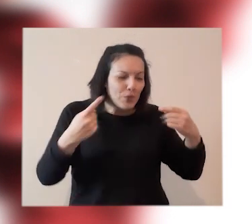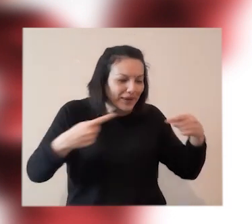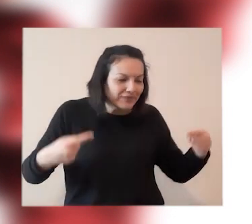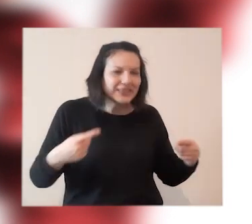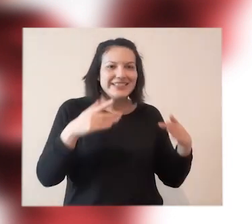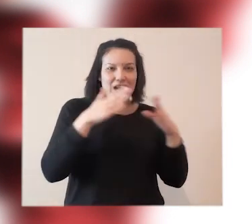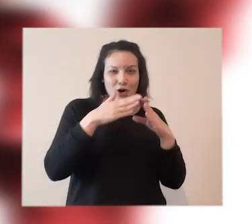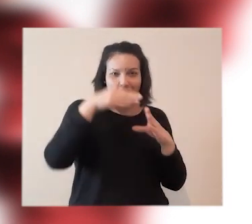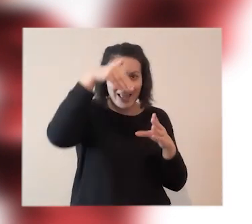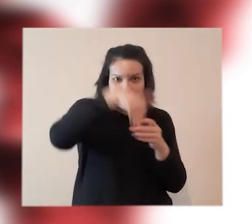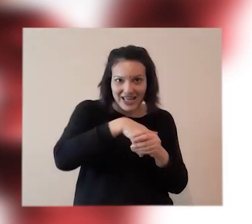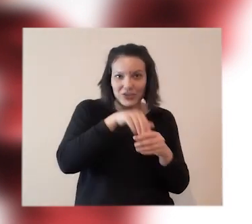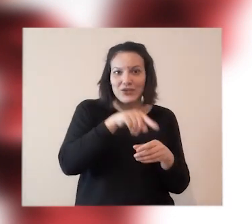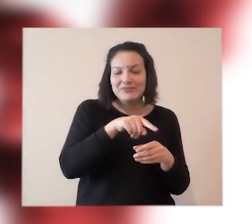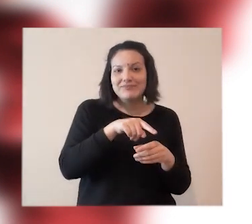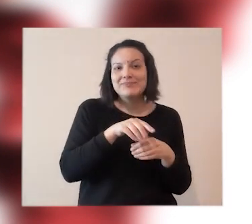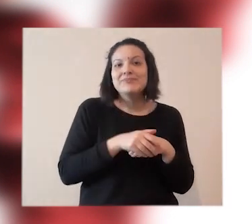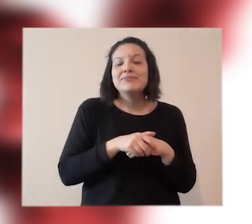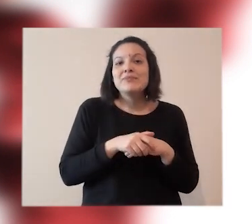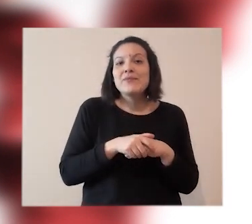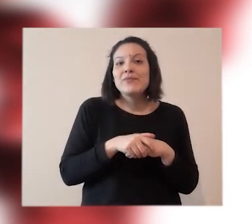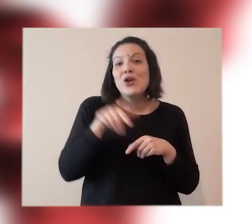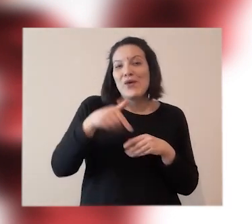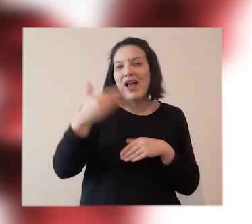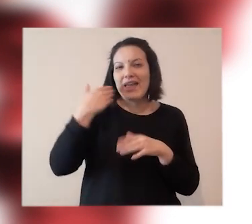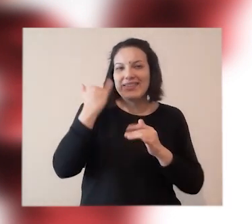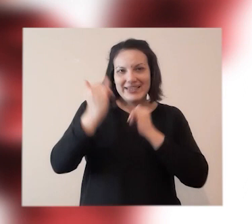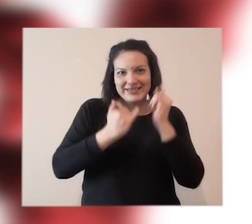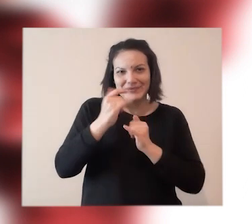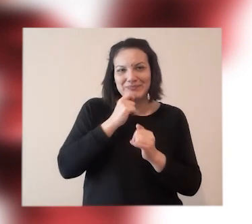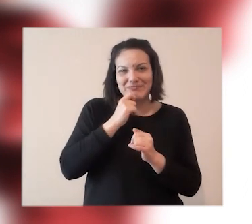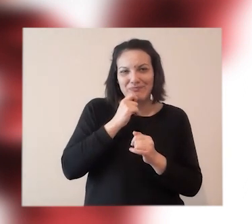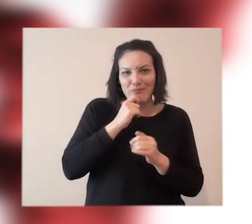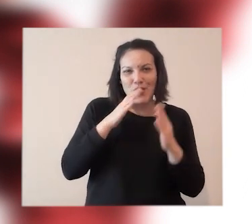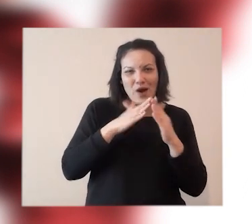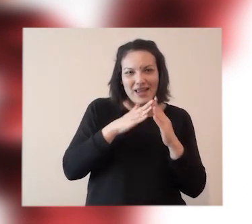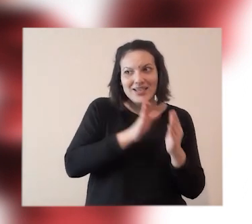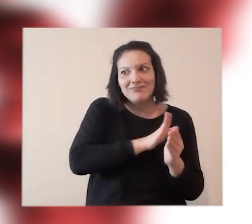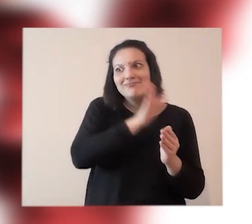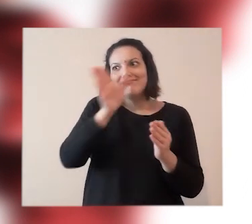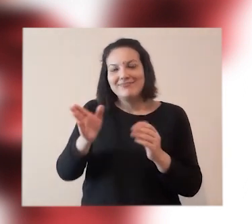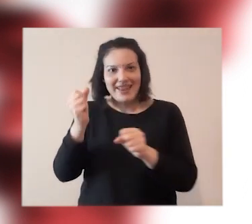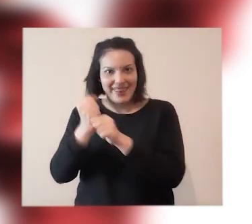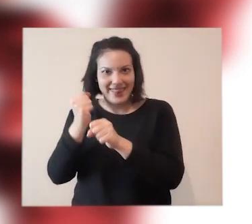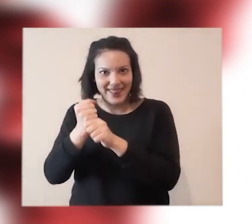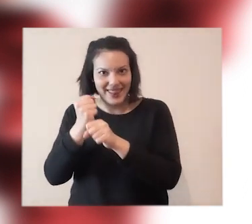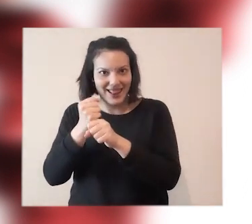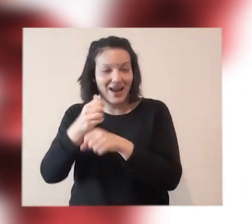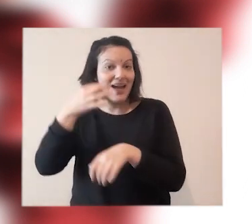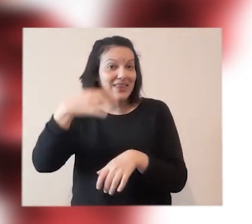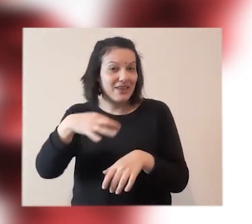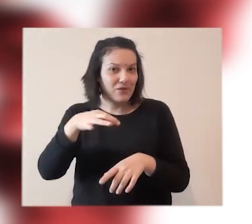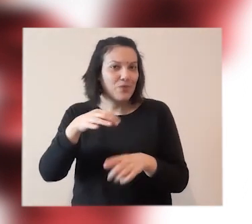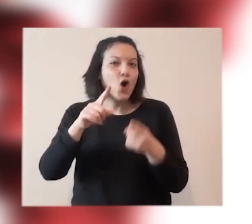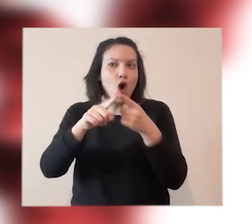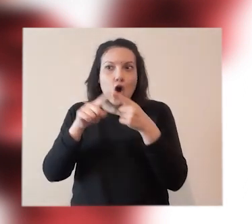eso solo no se tiene en cuenta casi, no lo hablábamos hoy cuando nos desplazábamos desde nuestros hogares al ámbito laboral, es decir, hay que tratar de